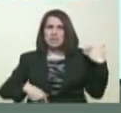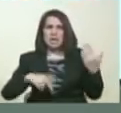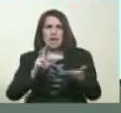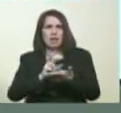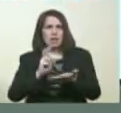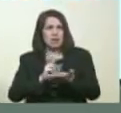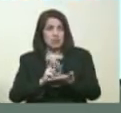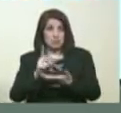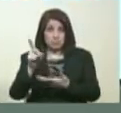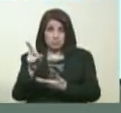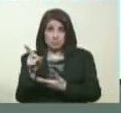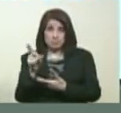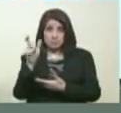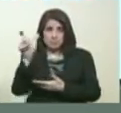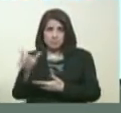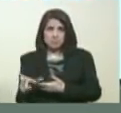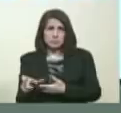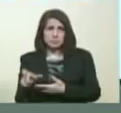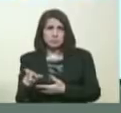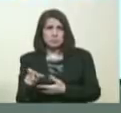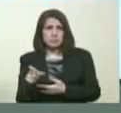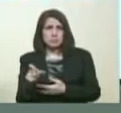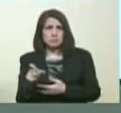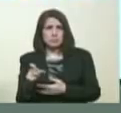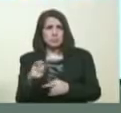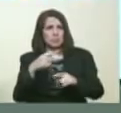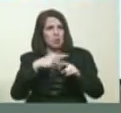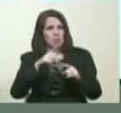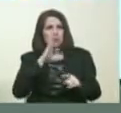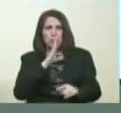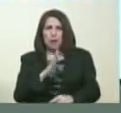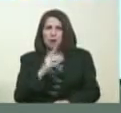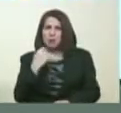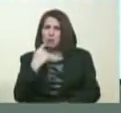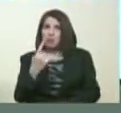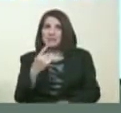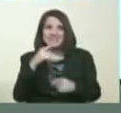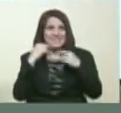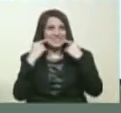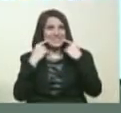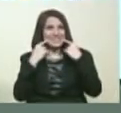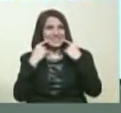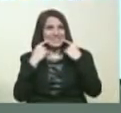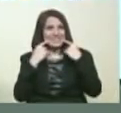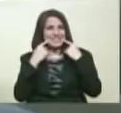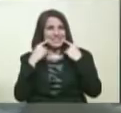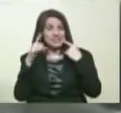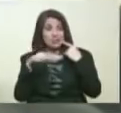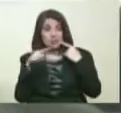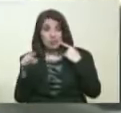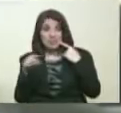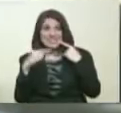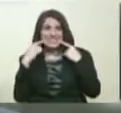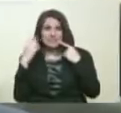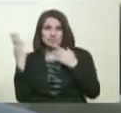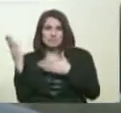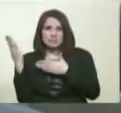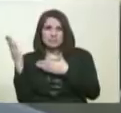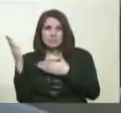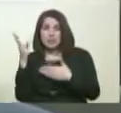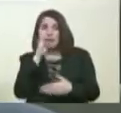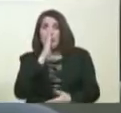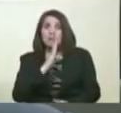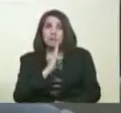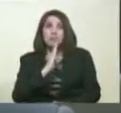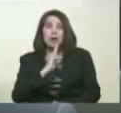Bicentenario. Y tú presides otro banco, el Bande. ¿Seguro? Sonríe. Y está el Banco de